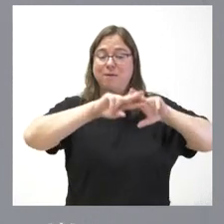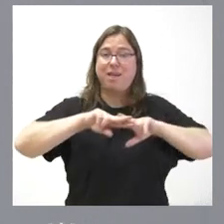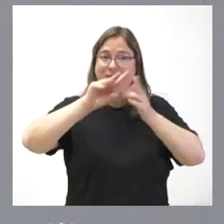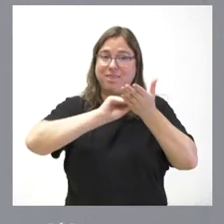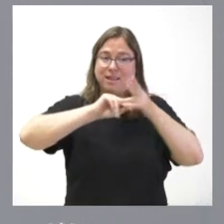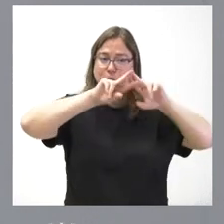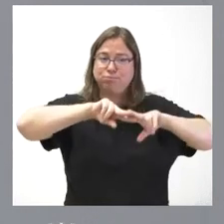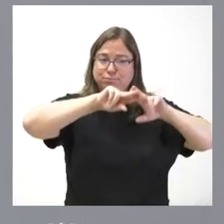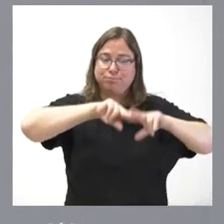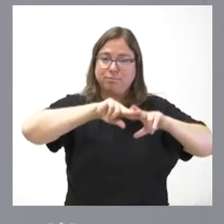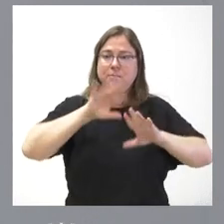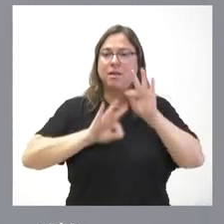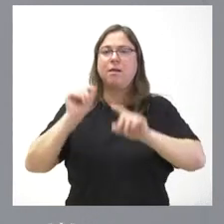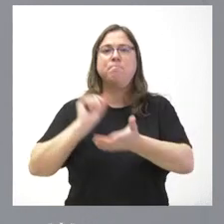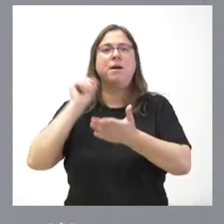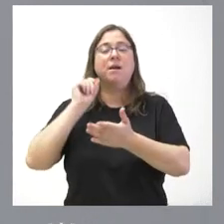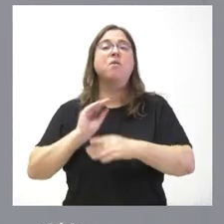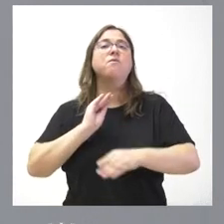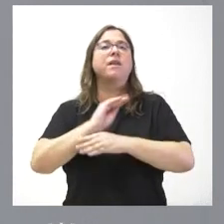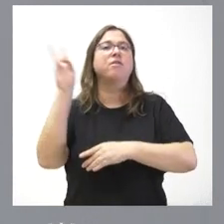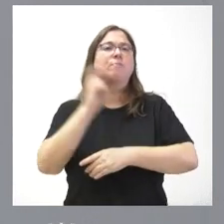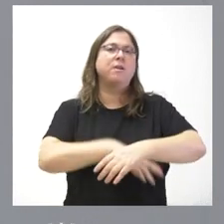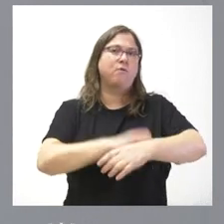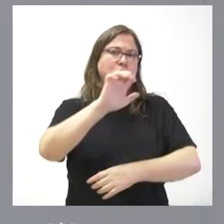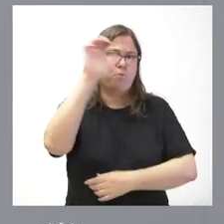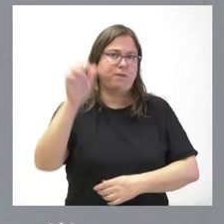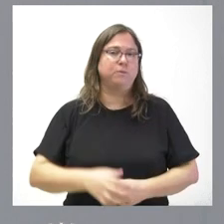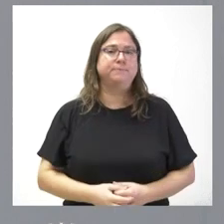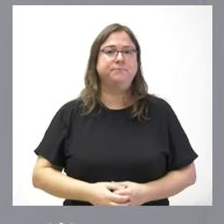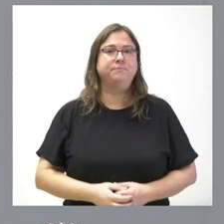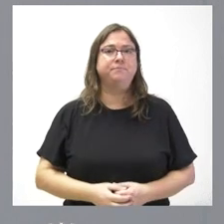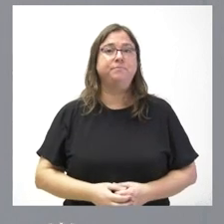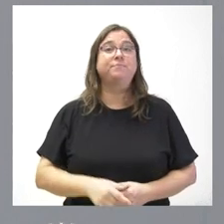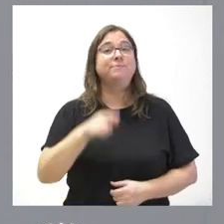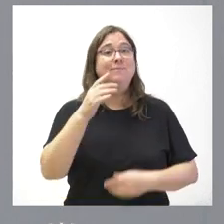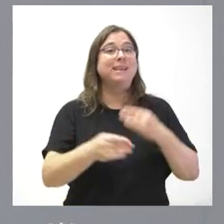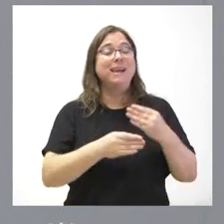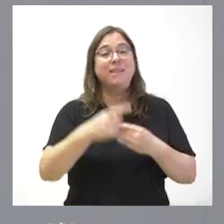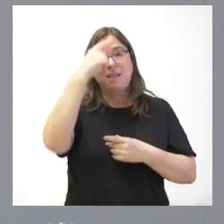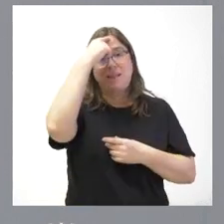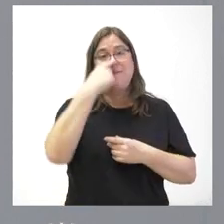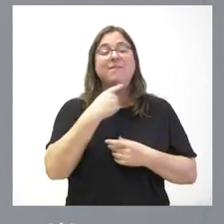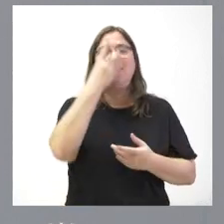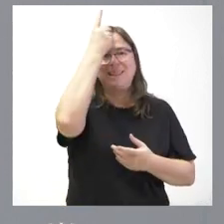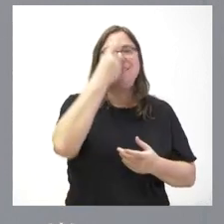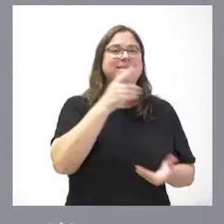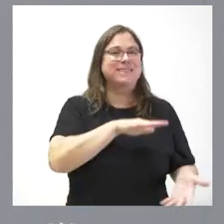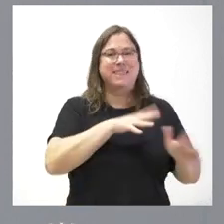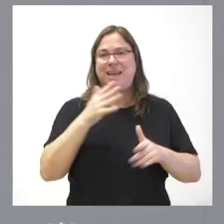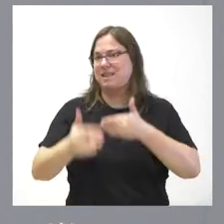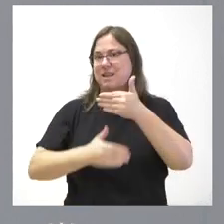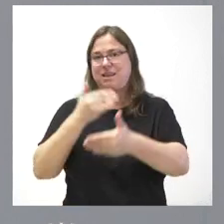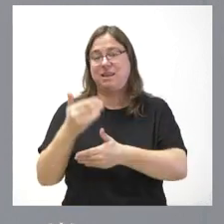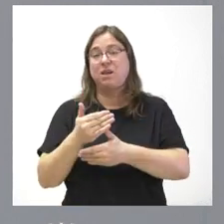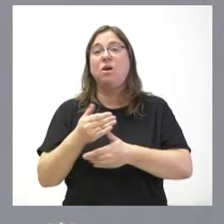mejora la gestión y la toma de decisiones se financia con fondos europeos también va a permitir una digitalización total de los procesos y eliminar de